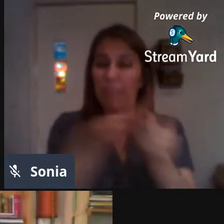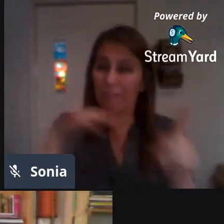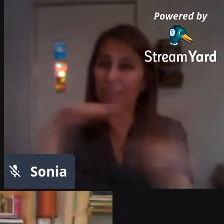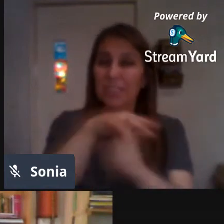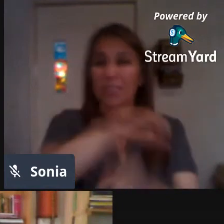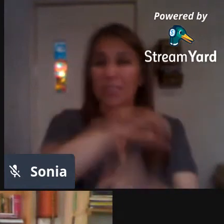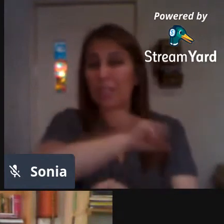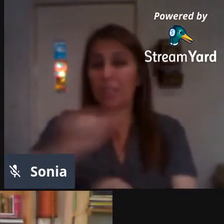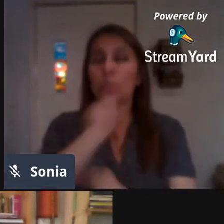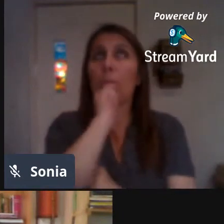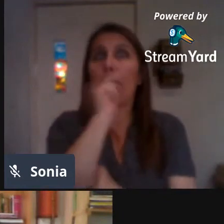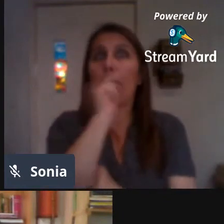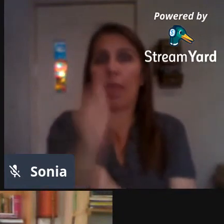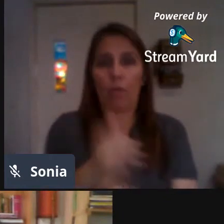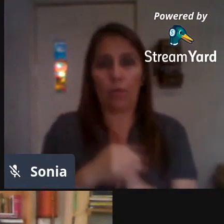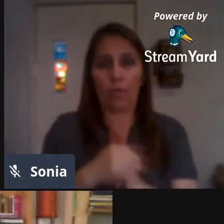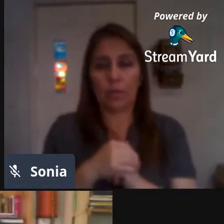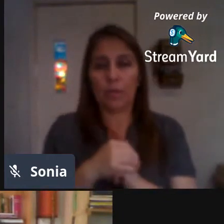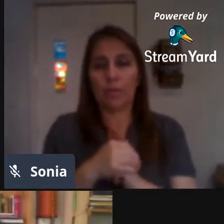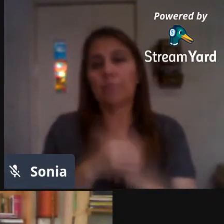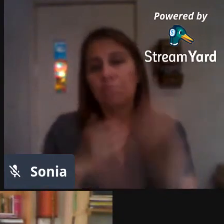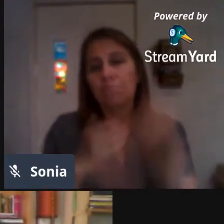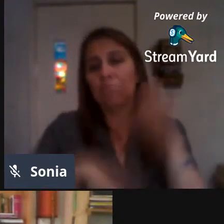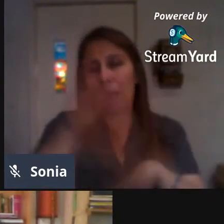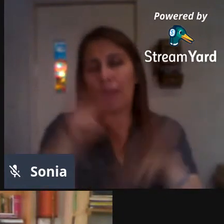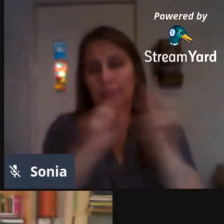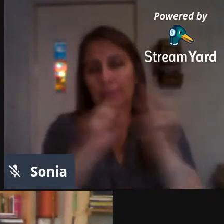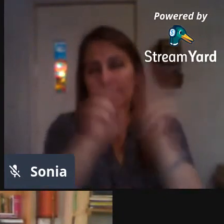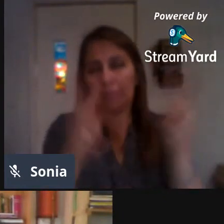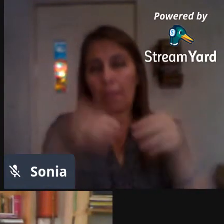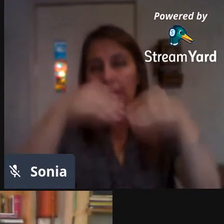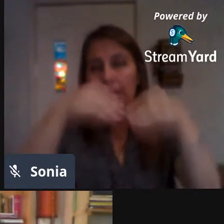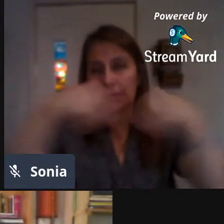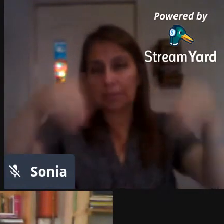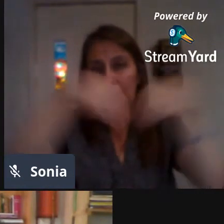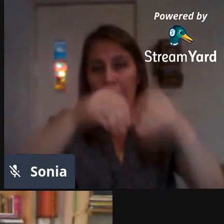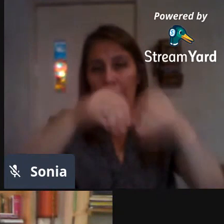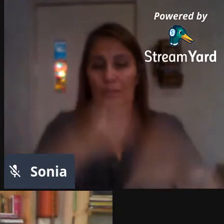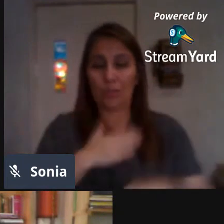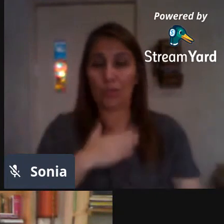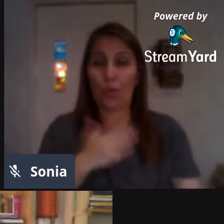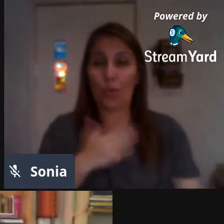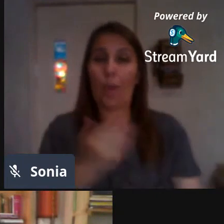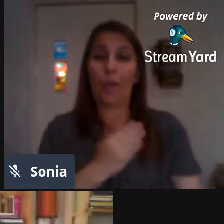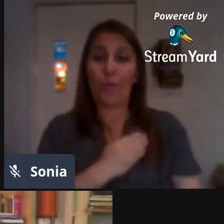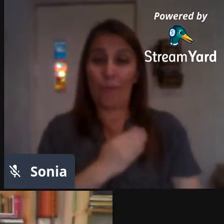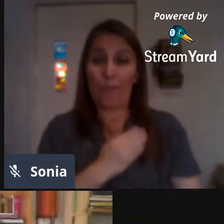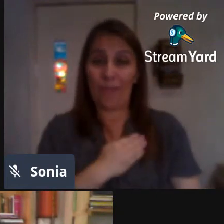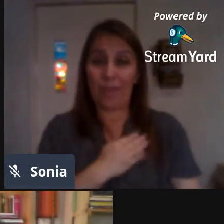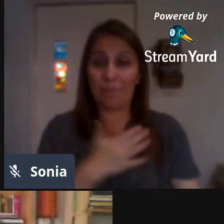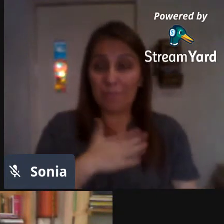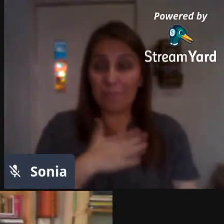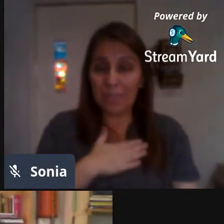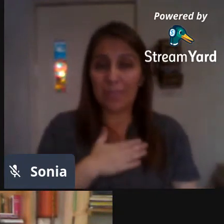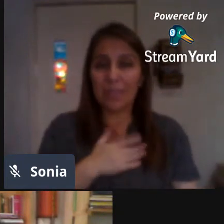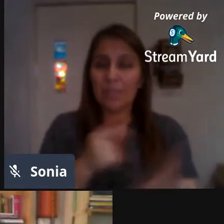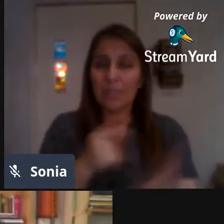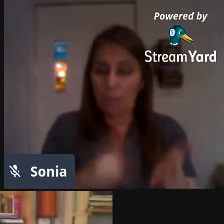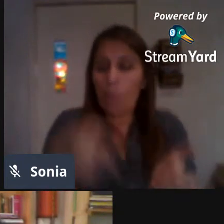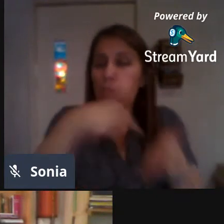puntual de tierras joel mi novela lo tocó más adelante les contaré justamente tengo tengo un personaje